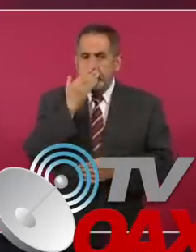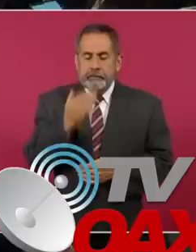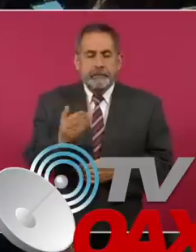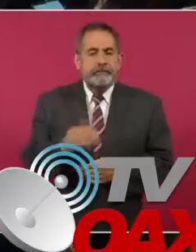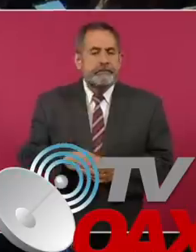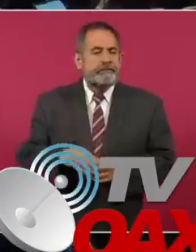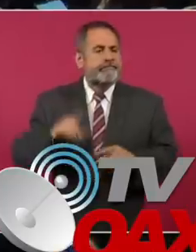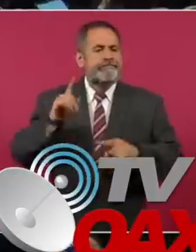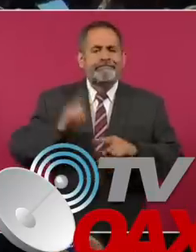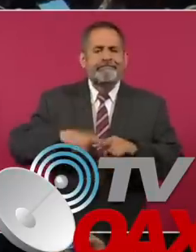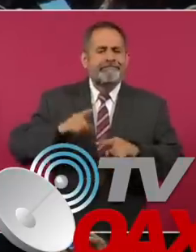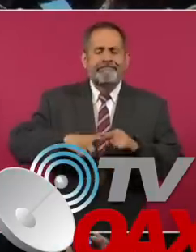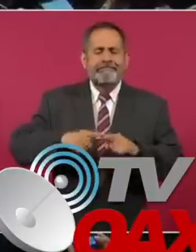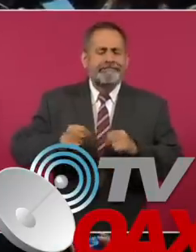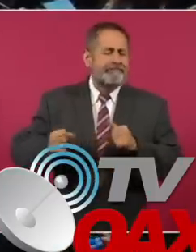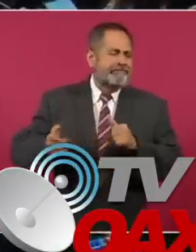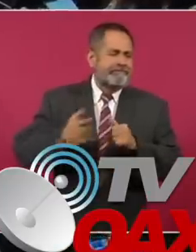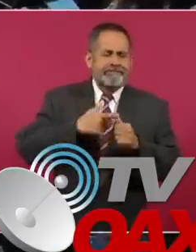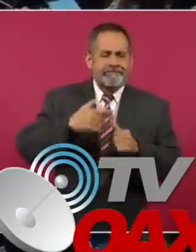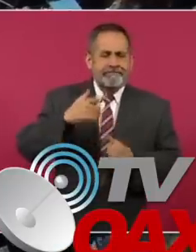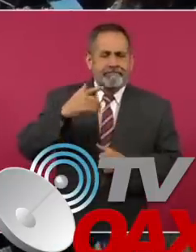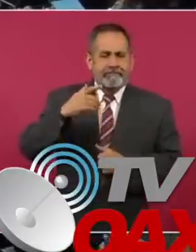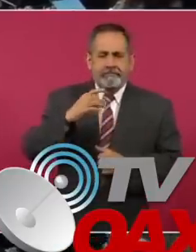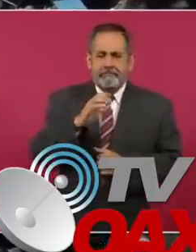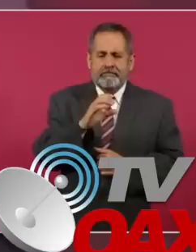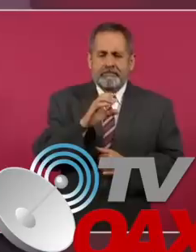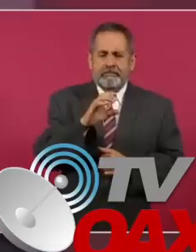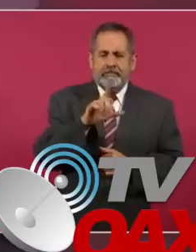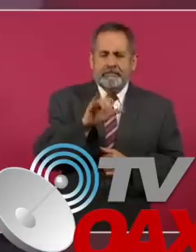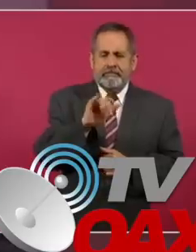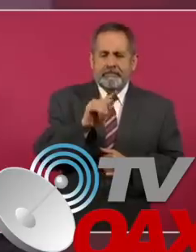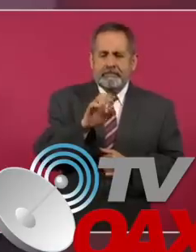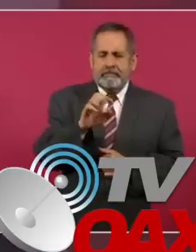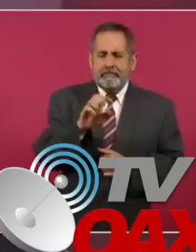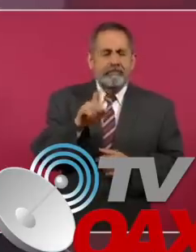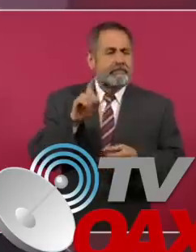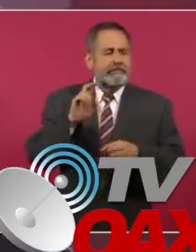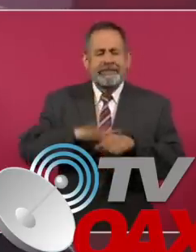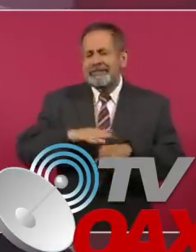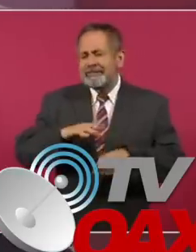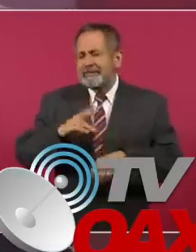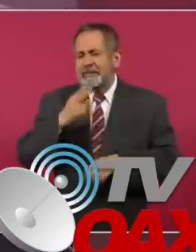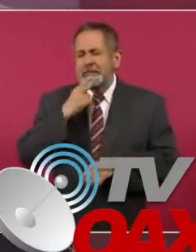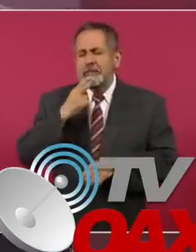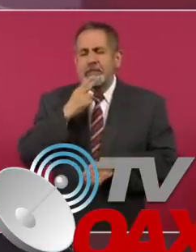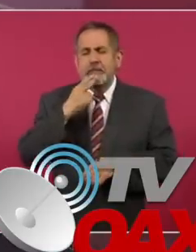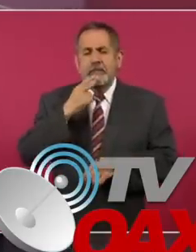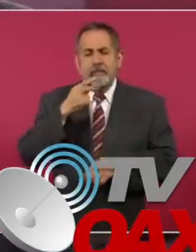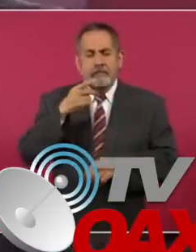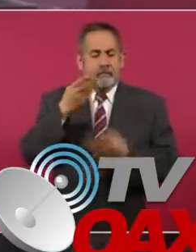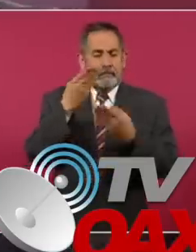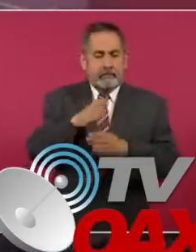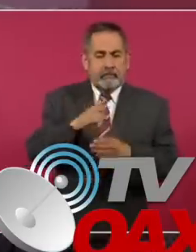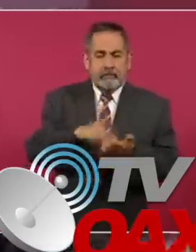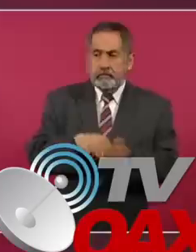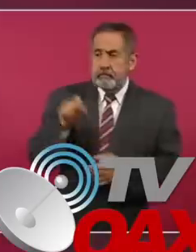¿Quién es el principal cliente de los bancos?